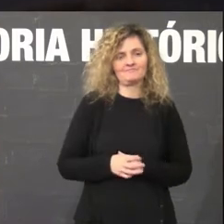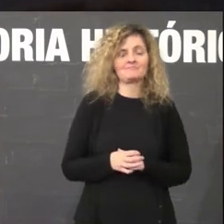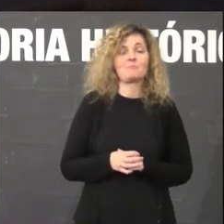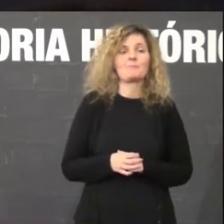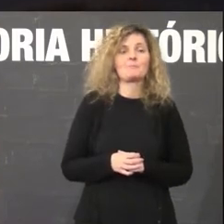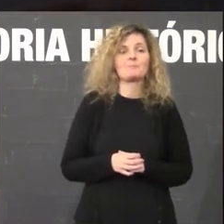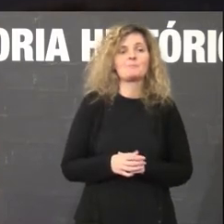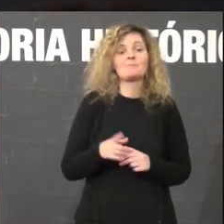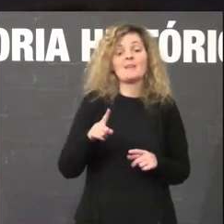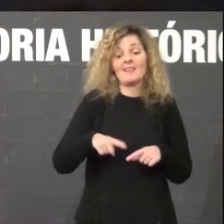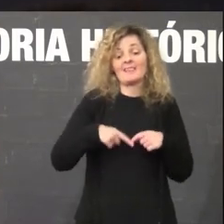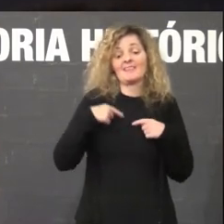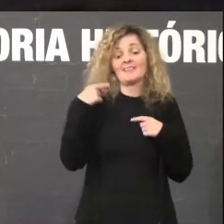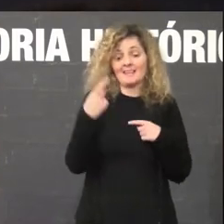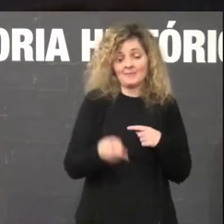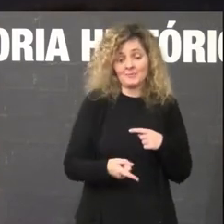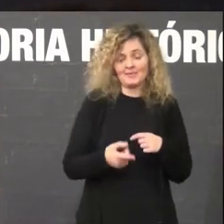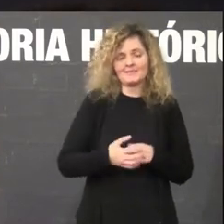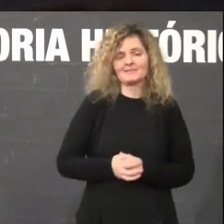E despois,